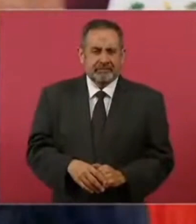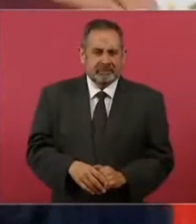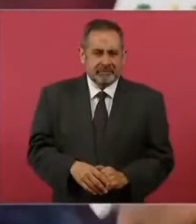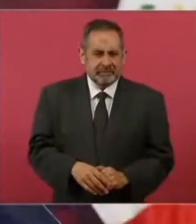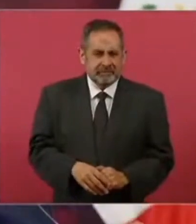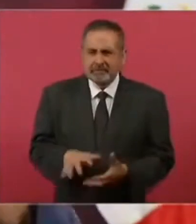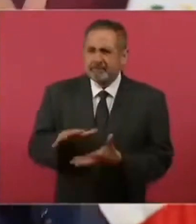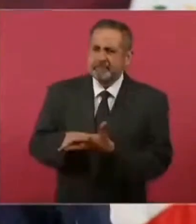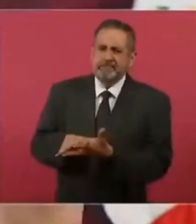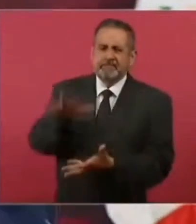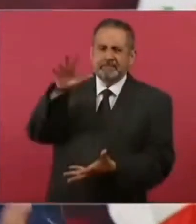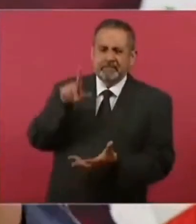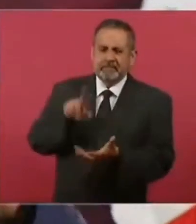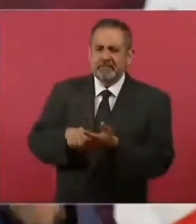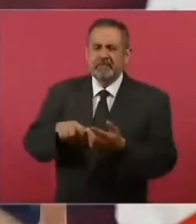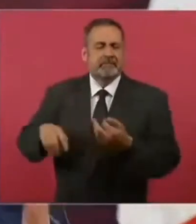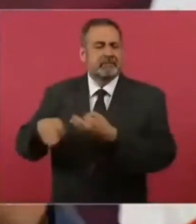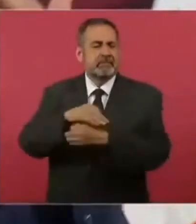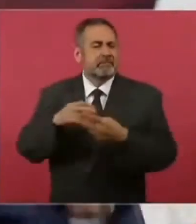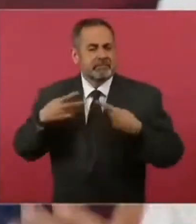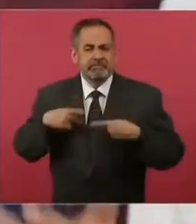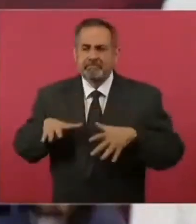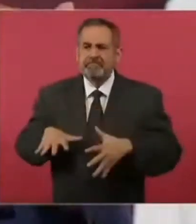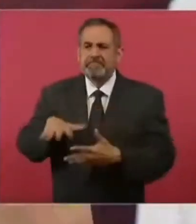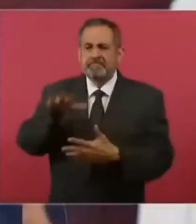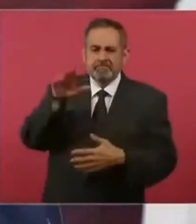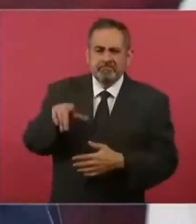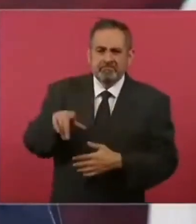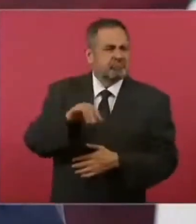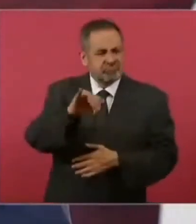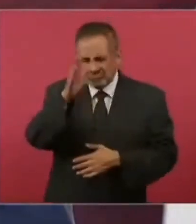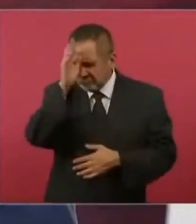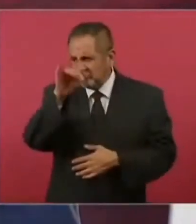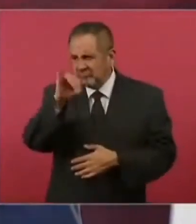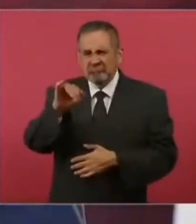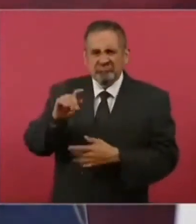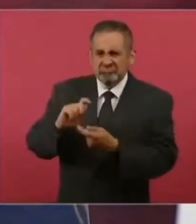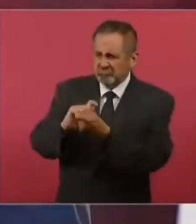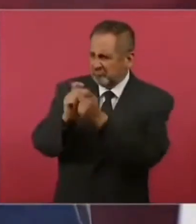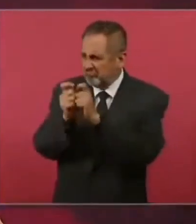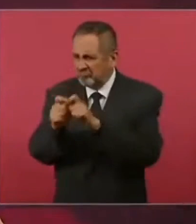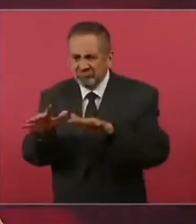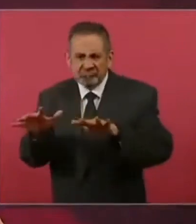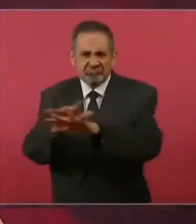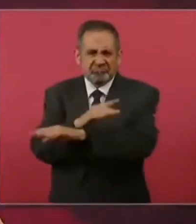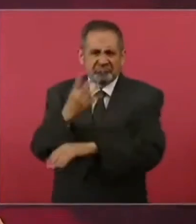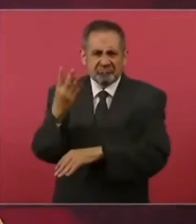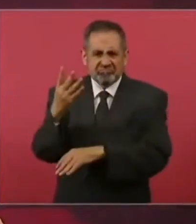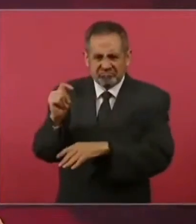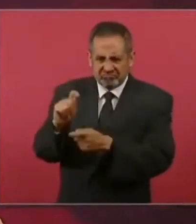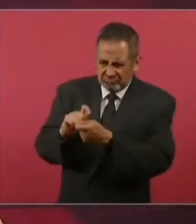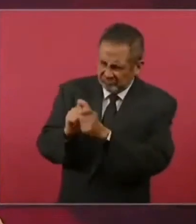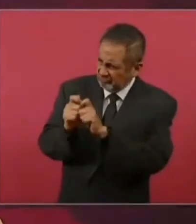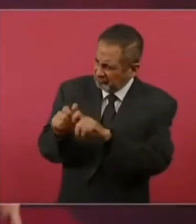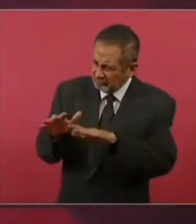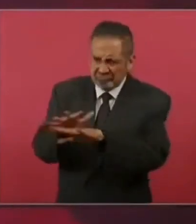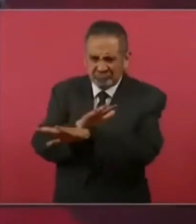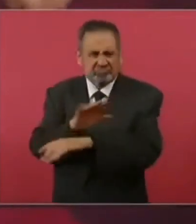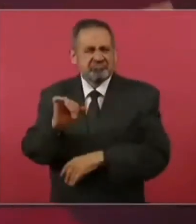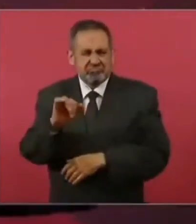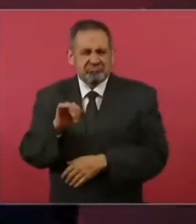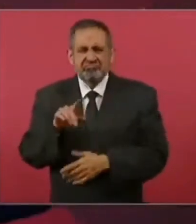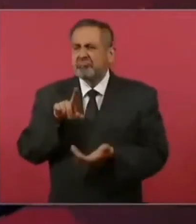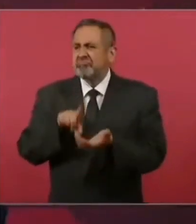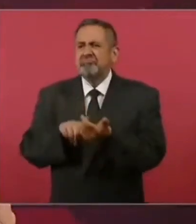la mayoría de la gente está apoyando la transformación en nuestro país, en